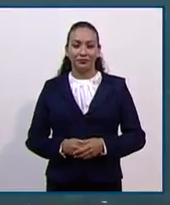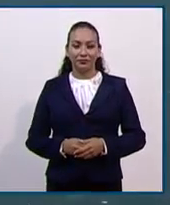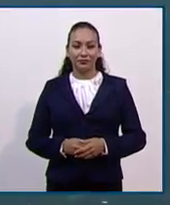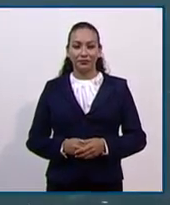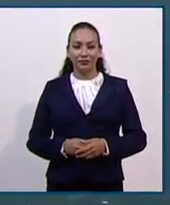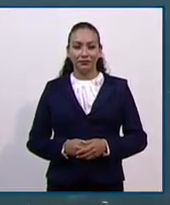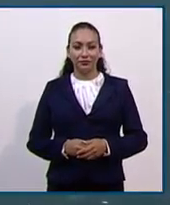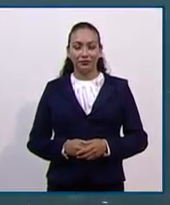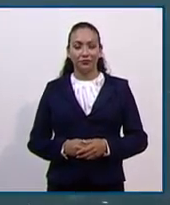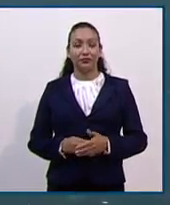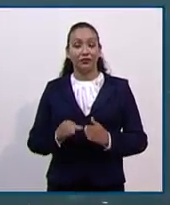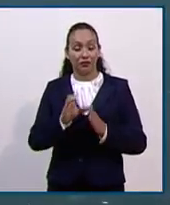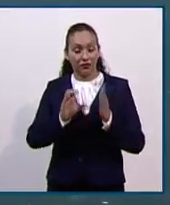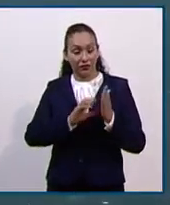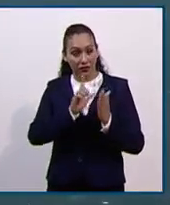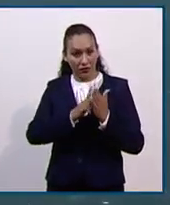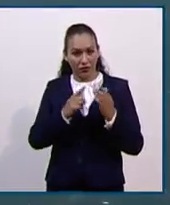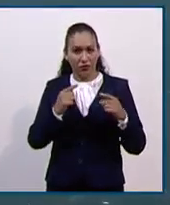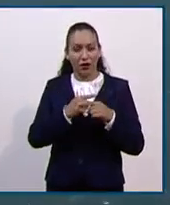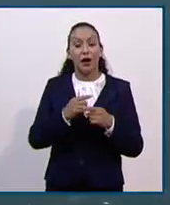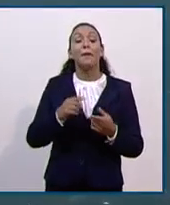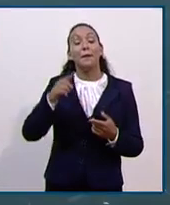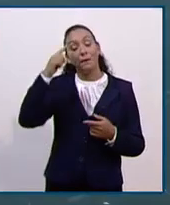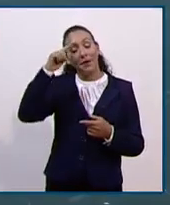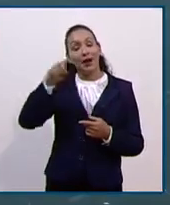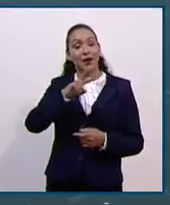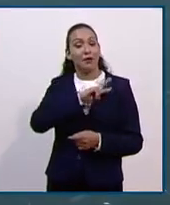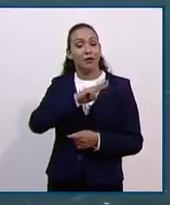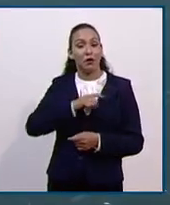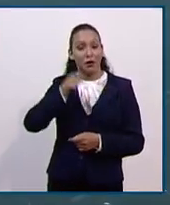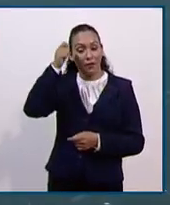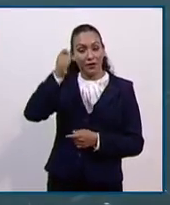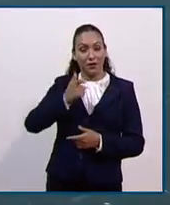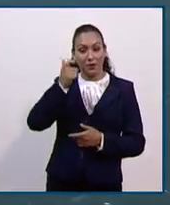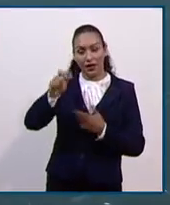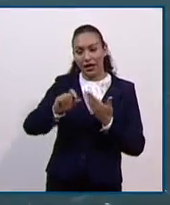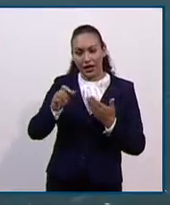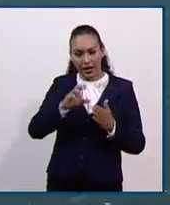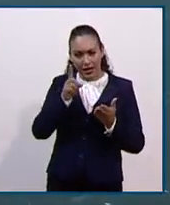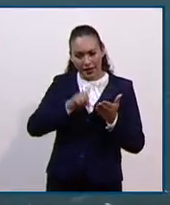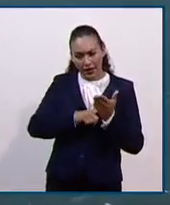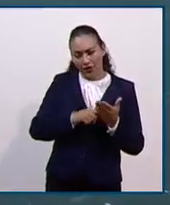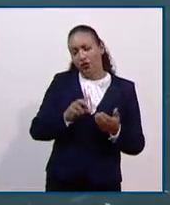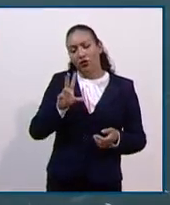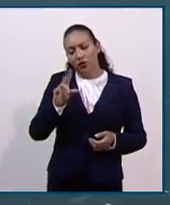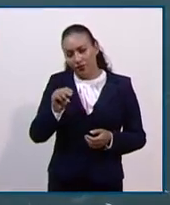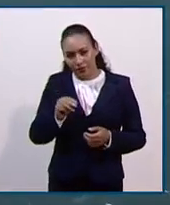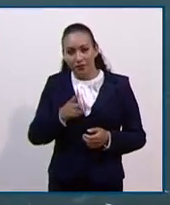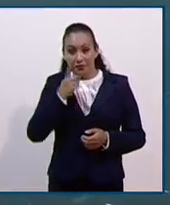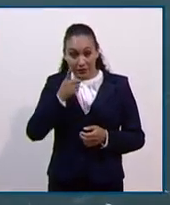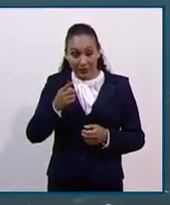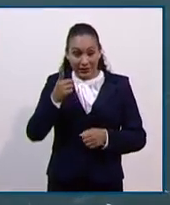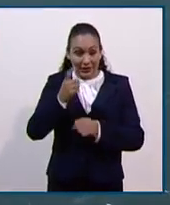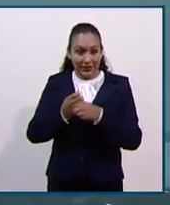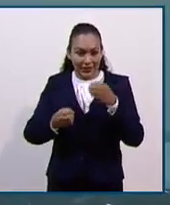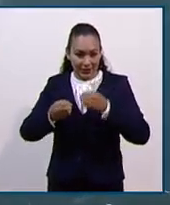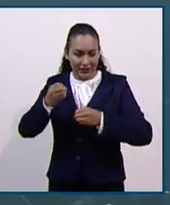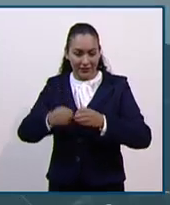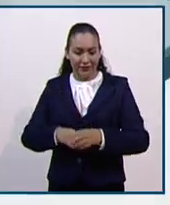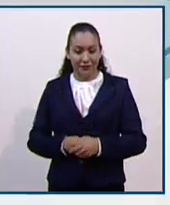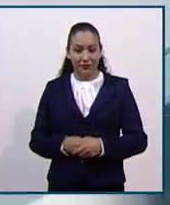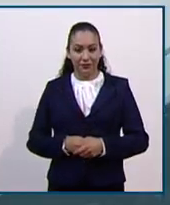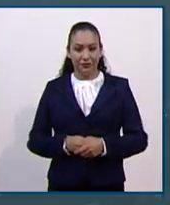Es inconstitucional limitar la pensión por viudez sin posibilidad de prórroga, estableció la segunda sala.